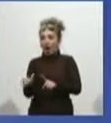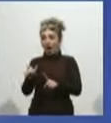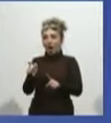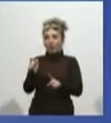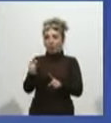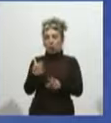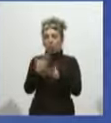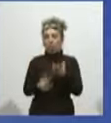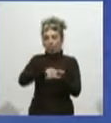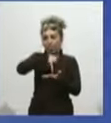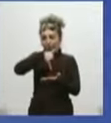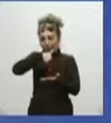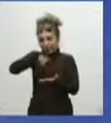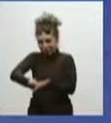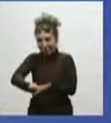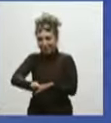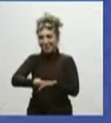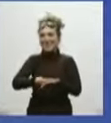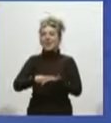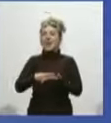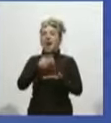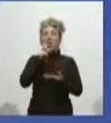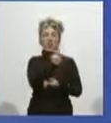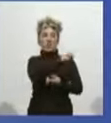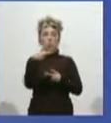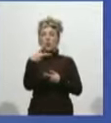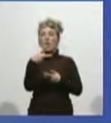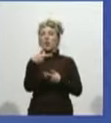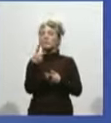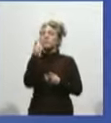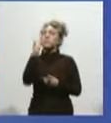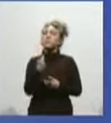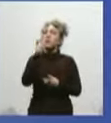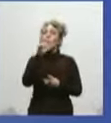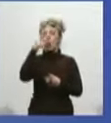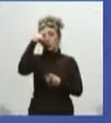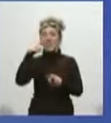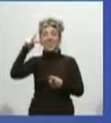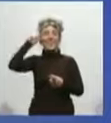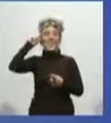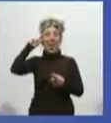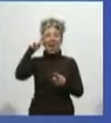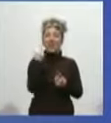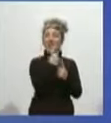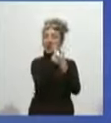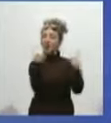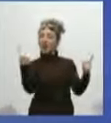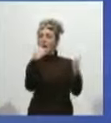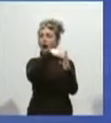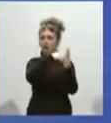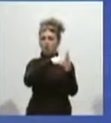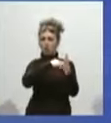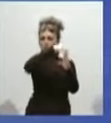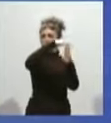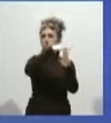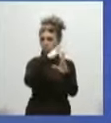siendo un poquito lento. ¿Y saben por qué? Porque el nivel que tenían los drag eran todos de mucha altura. Aunque yo supongo